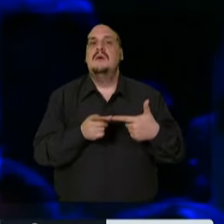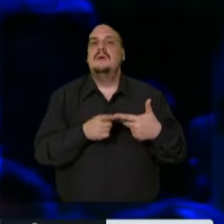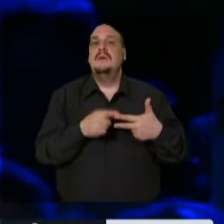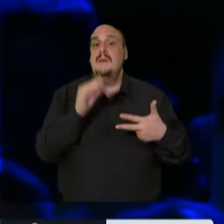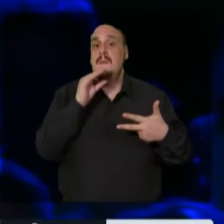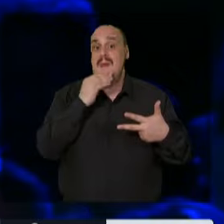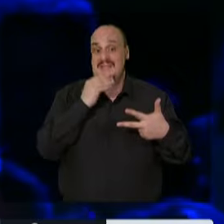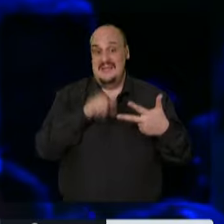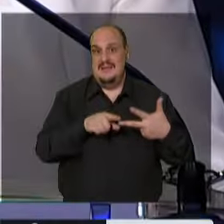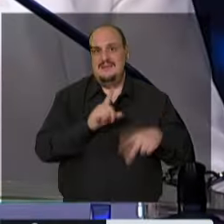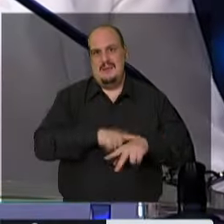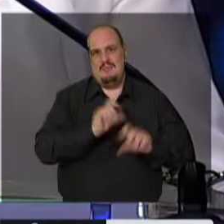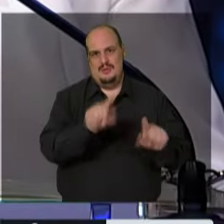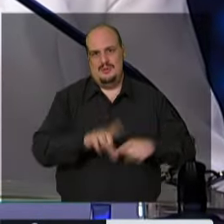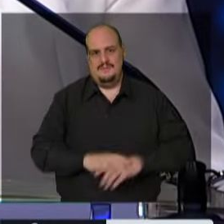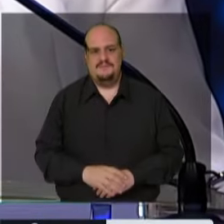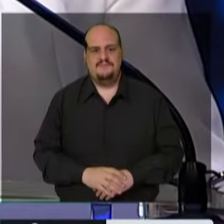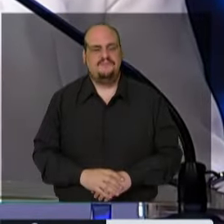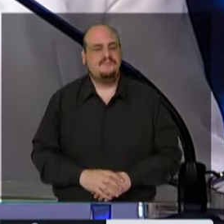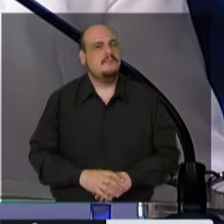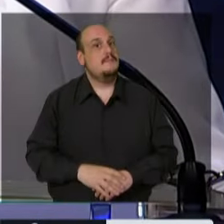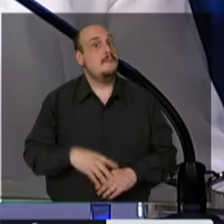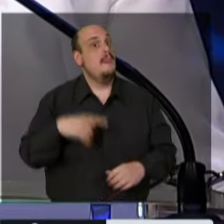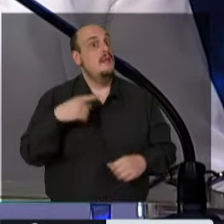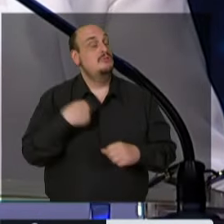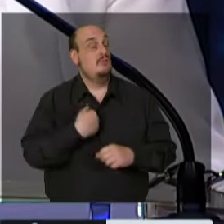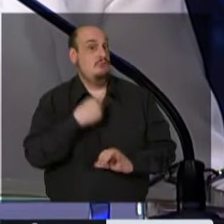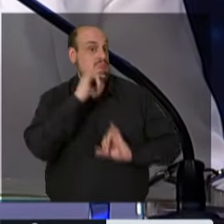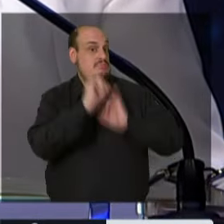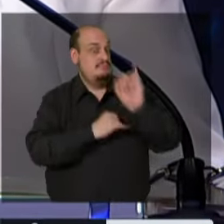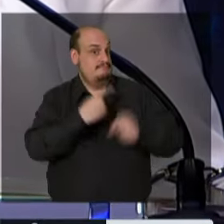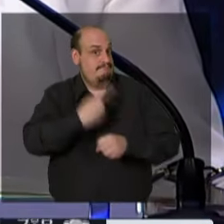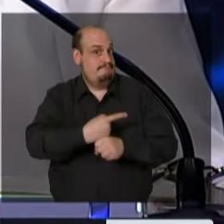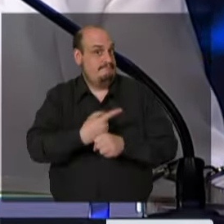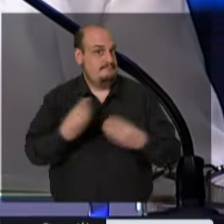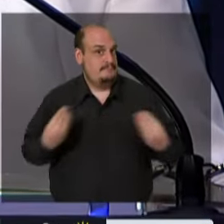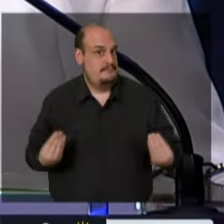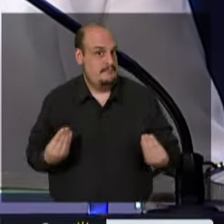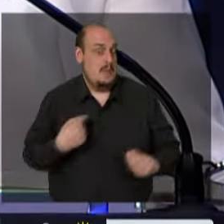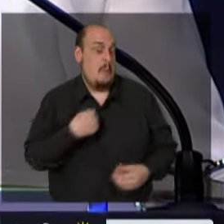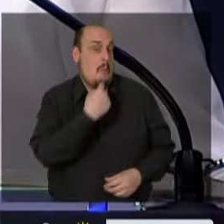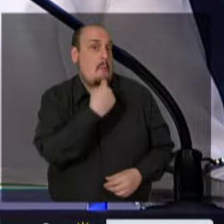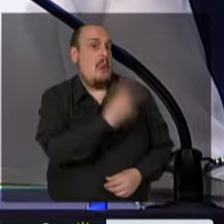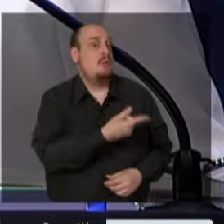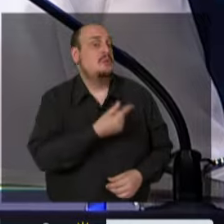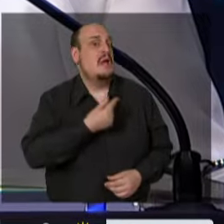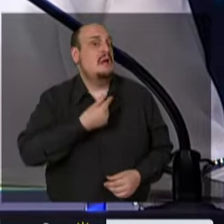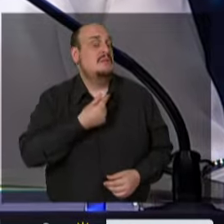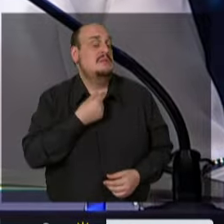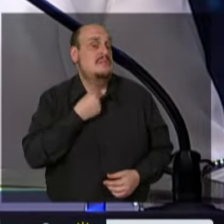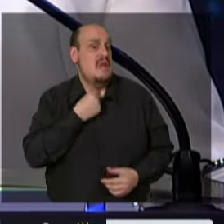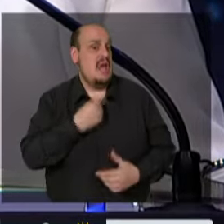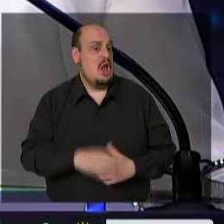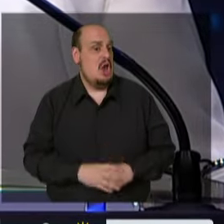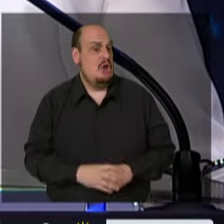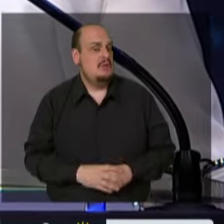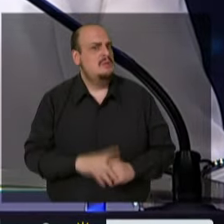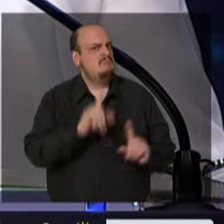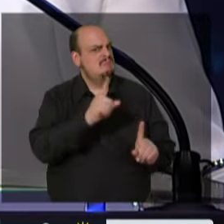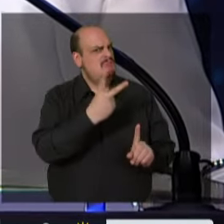Sergio Massa. Su tiempo. Lo primero que quiero es preguntar si como hace